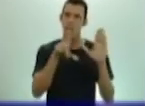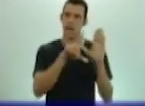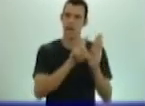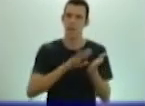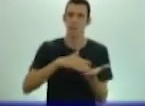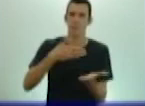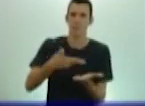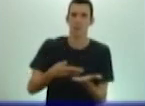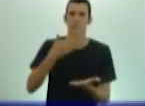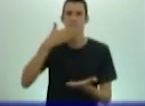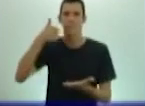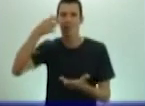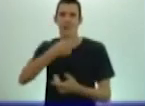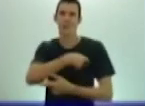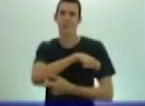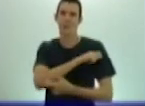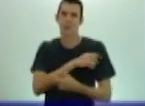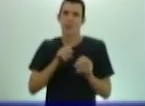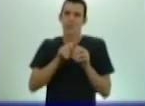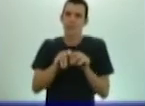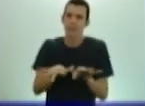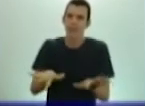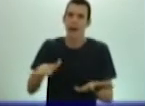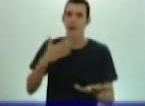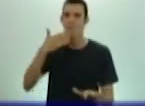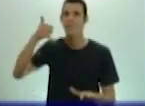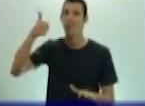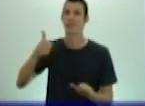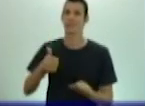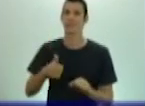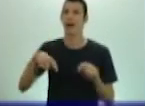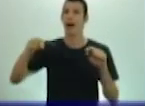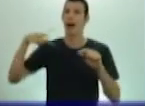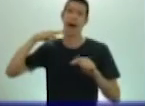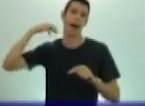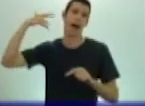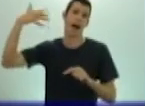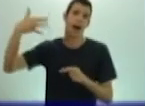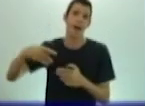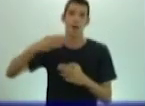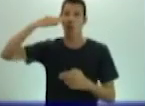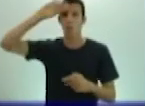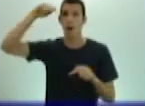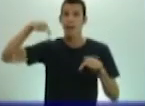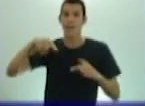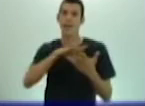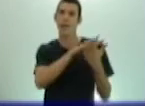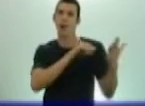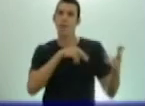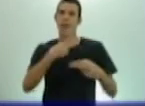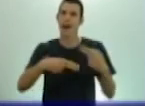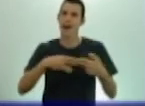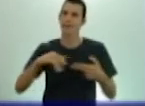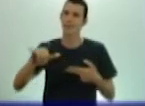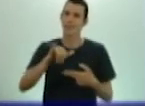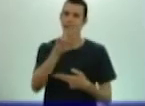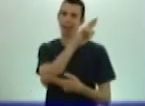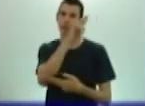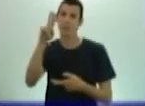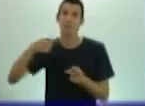político de los revolucionarios cubanos, que luego van a desarrollar todo un proceso de revolución. Recuerden que